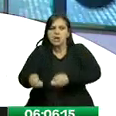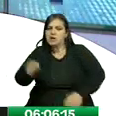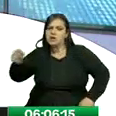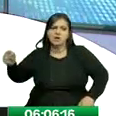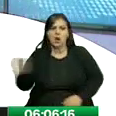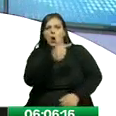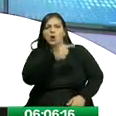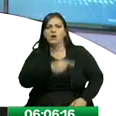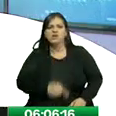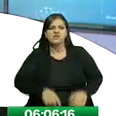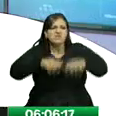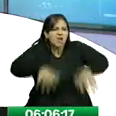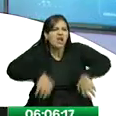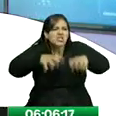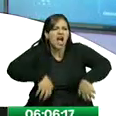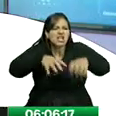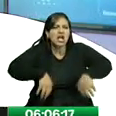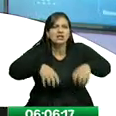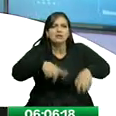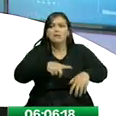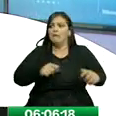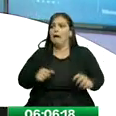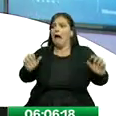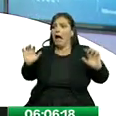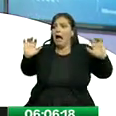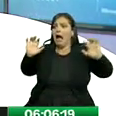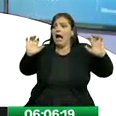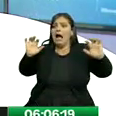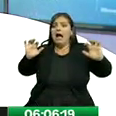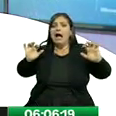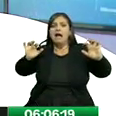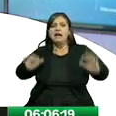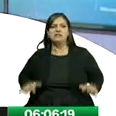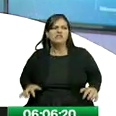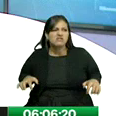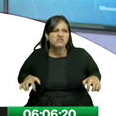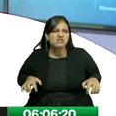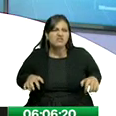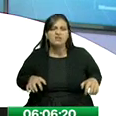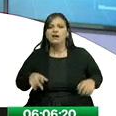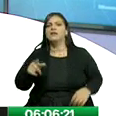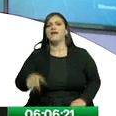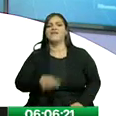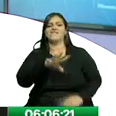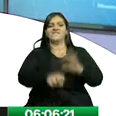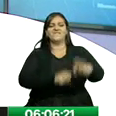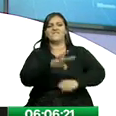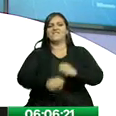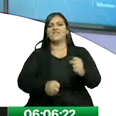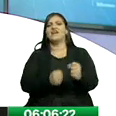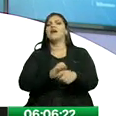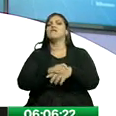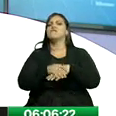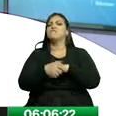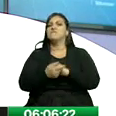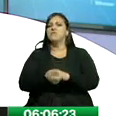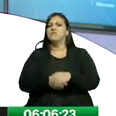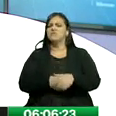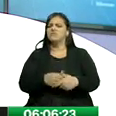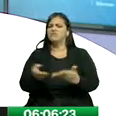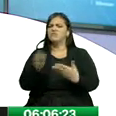pelo y barba, a desvalijarlo. Cuatro presuntos integrantes de la banda fueron detenidos.